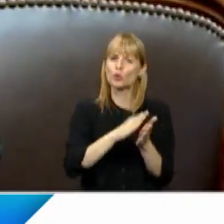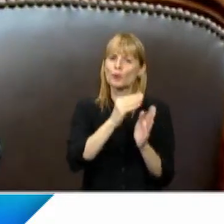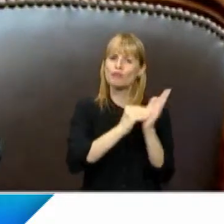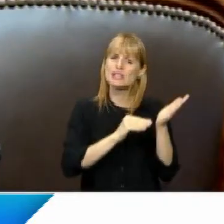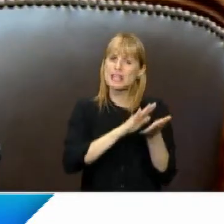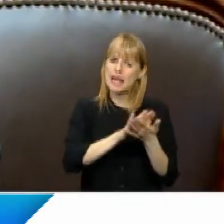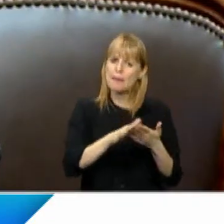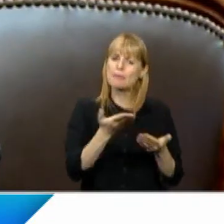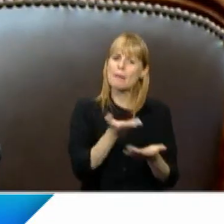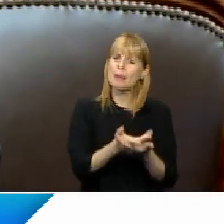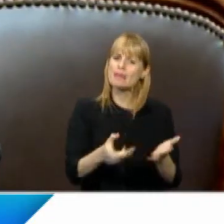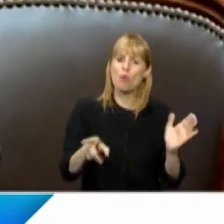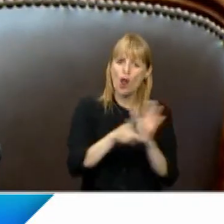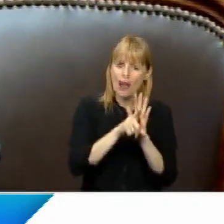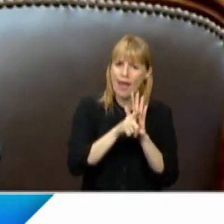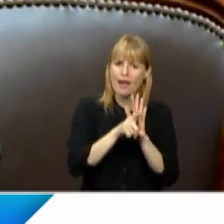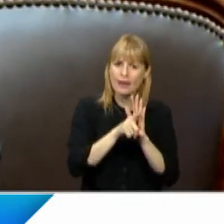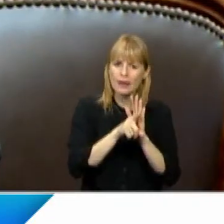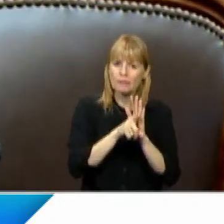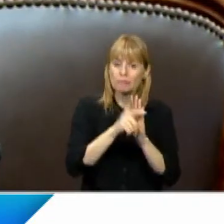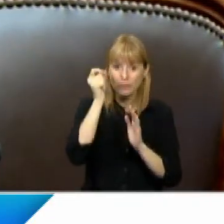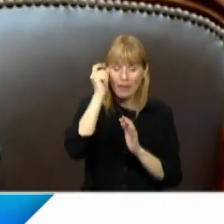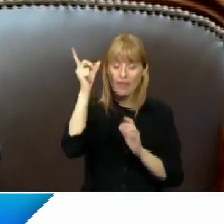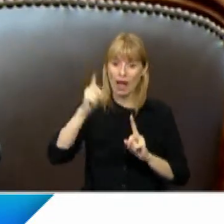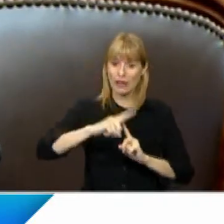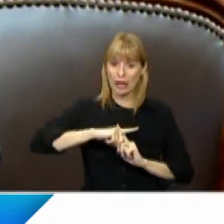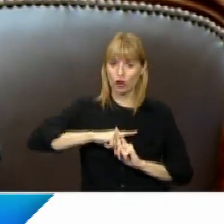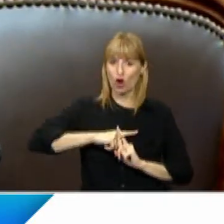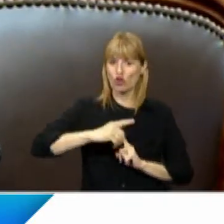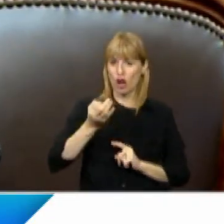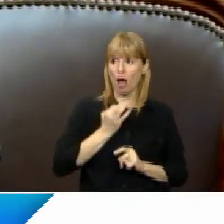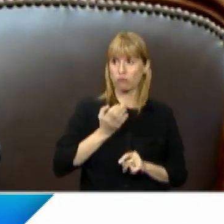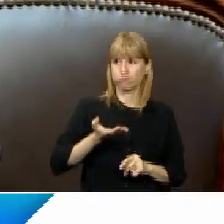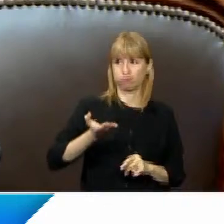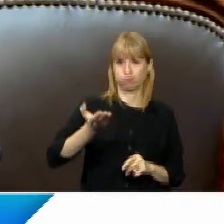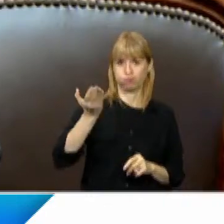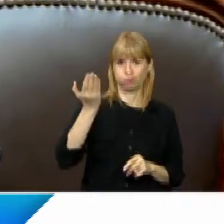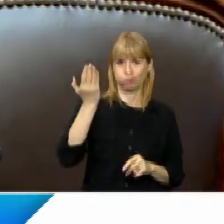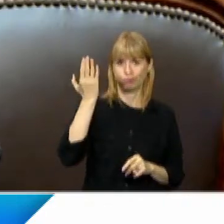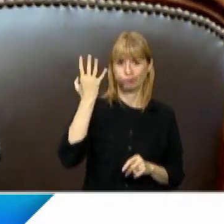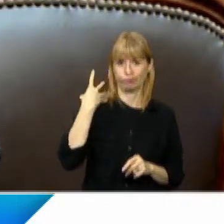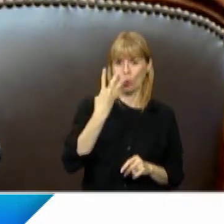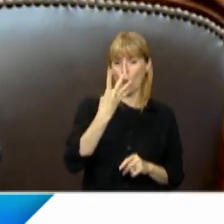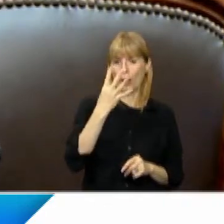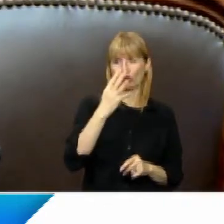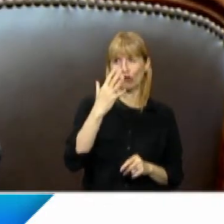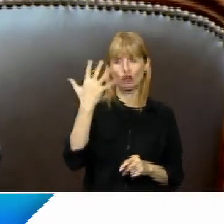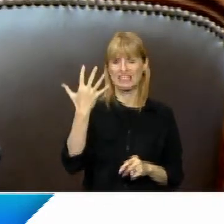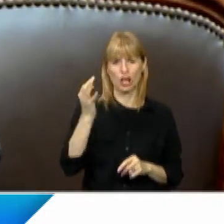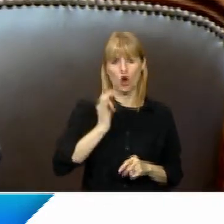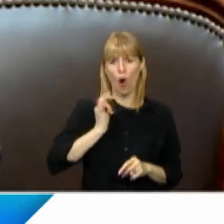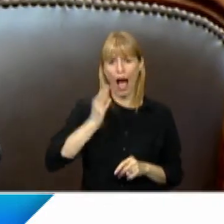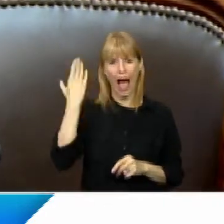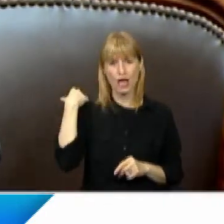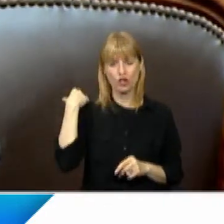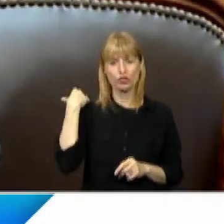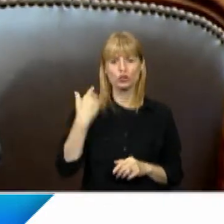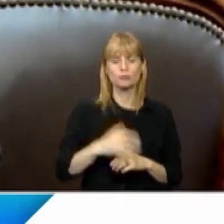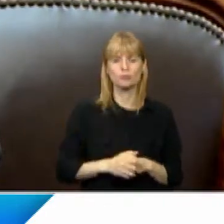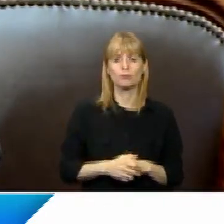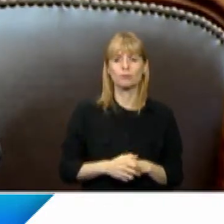ley que se le ocurrió a Elisa Carrió hace 4 o 5 años, en base a un antecedente, que